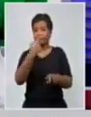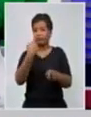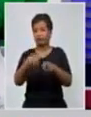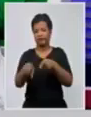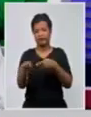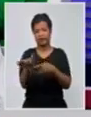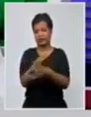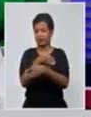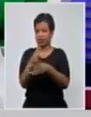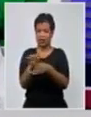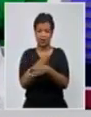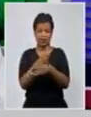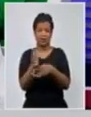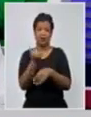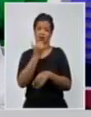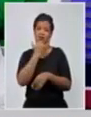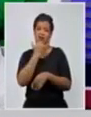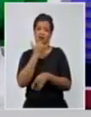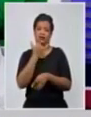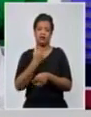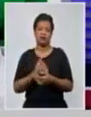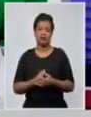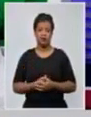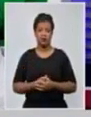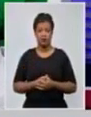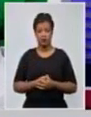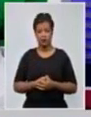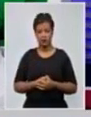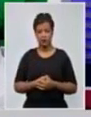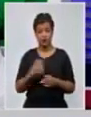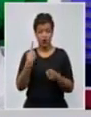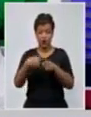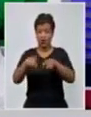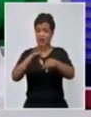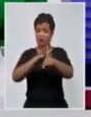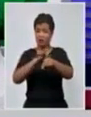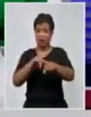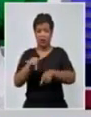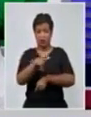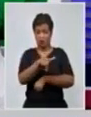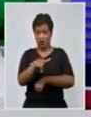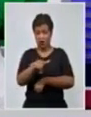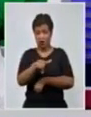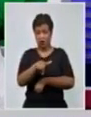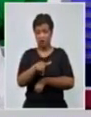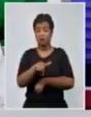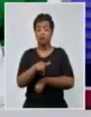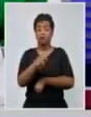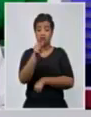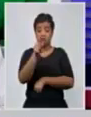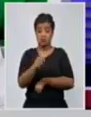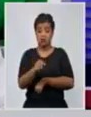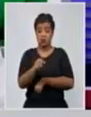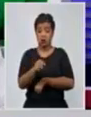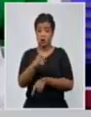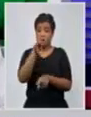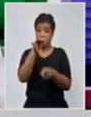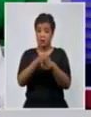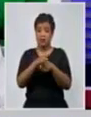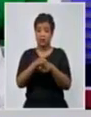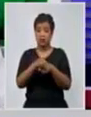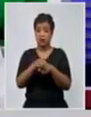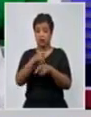diabetes mellitus, tenía otras enfermedades también asociadas, que comenzó el día 11 de enero,